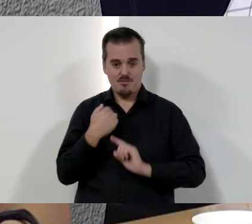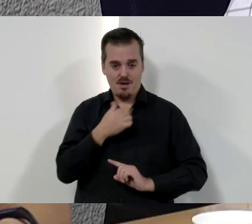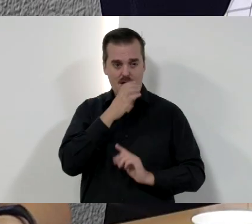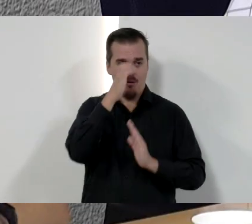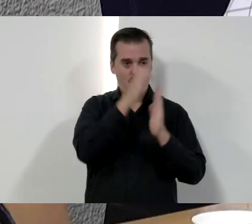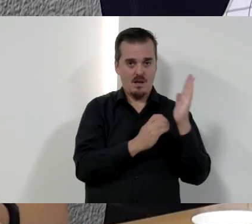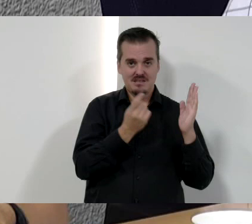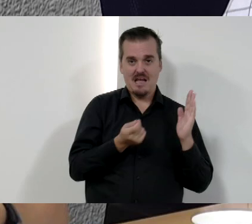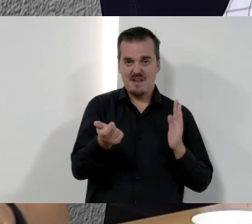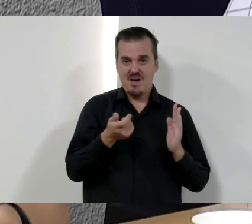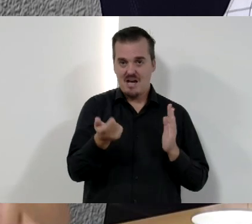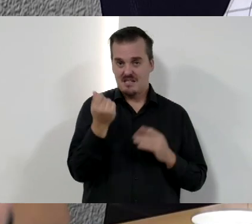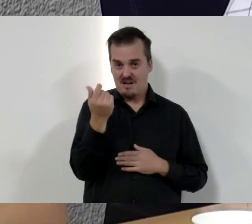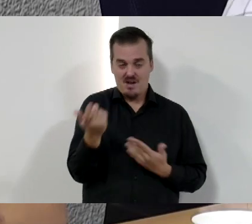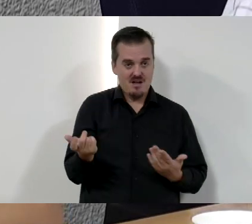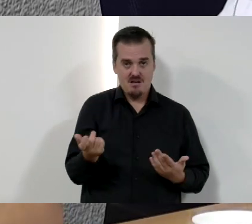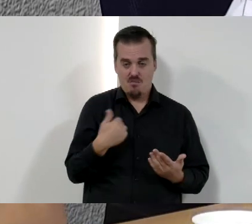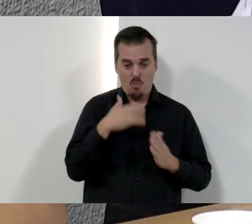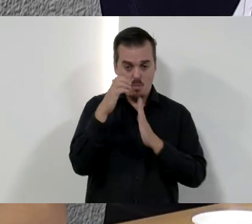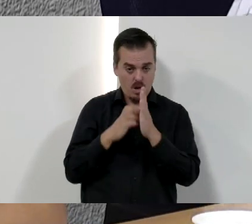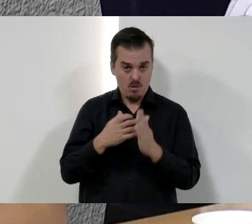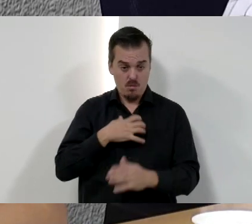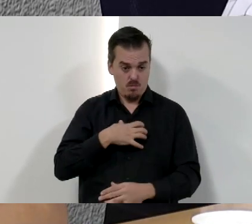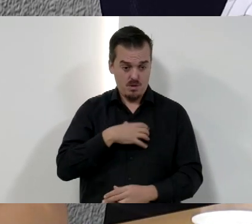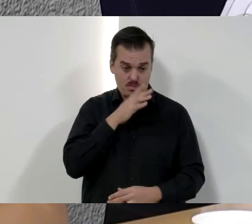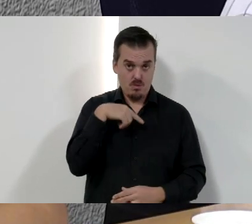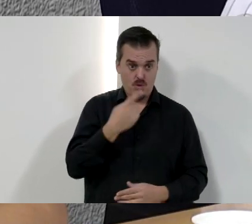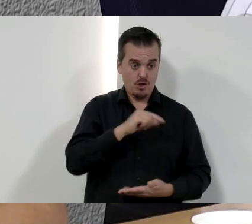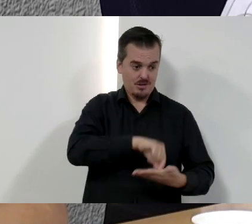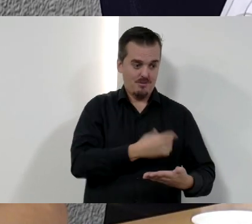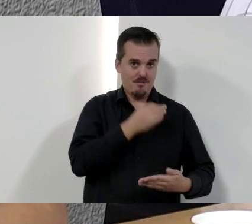las tarifas si eso implica que no se cumplen los contratos.